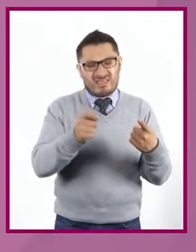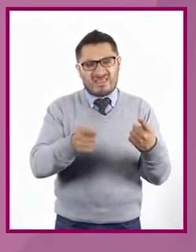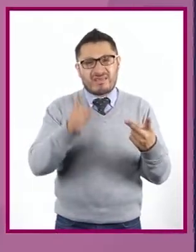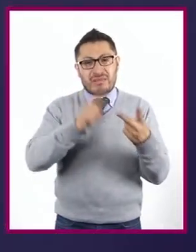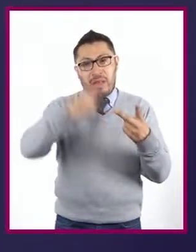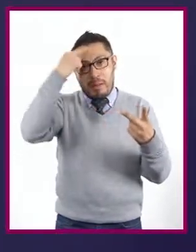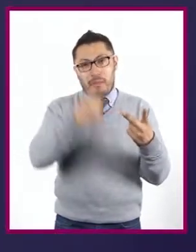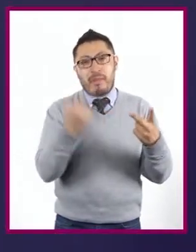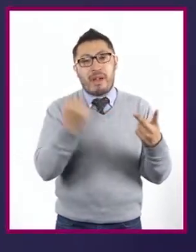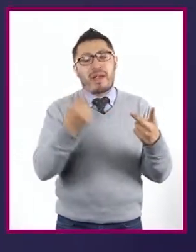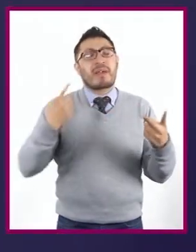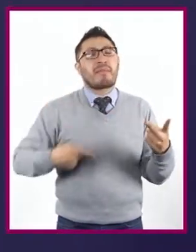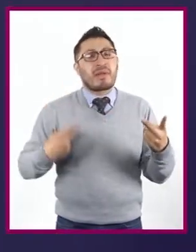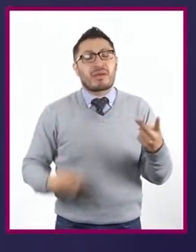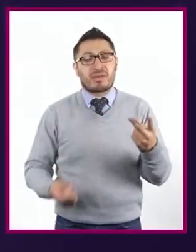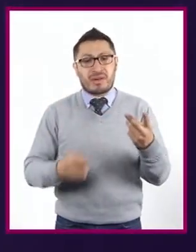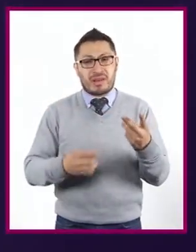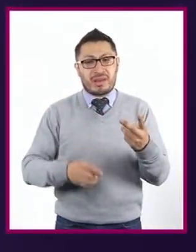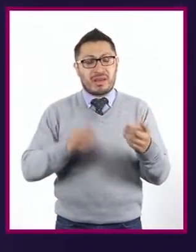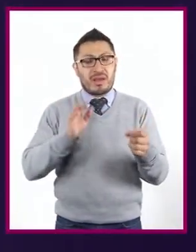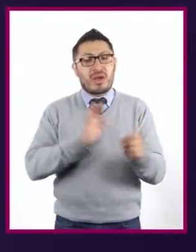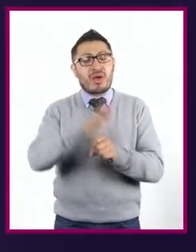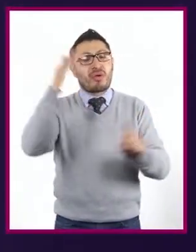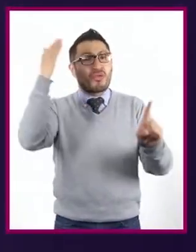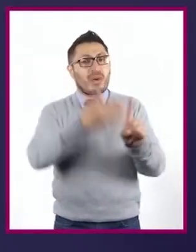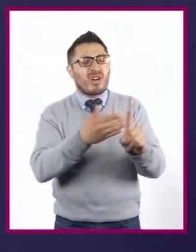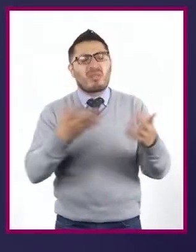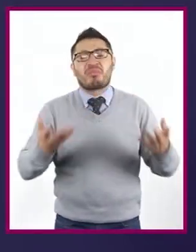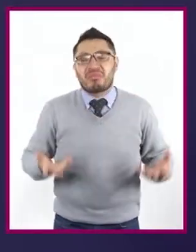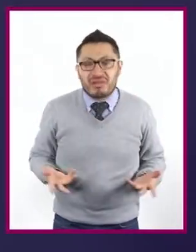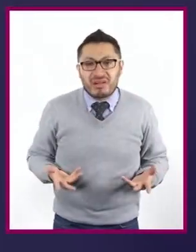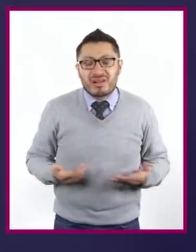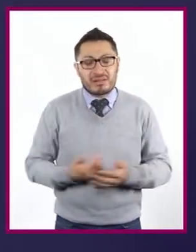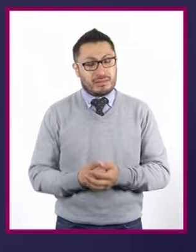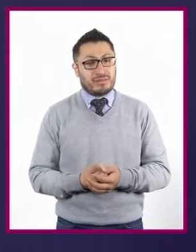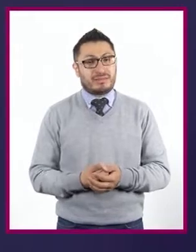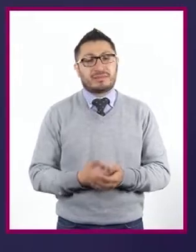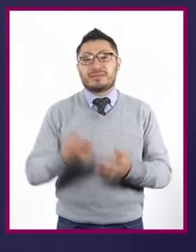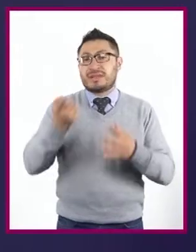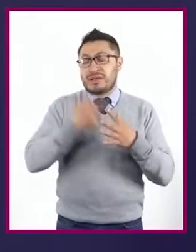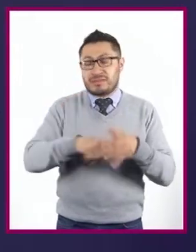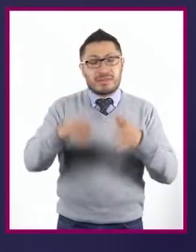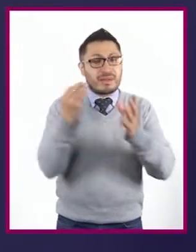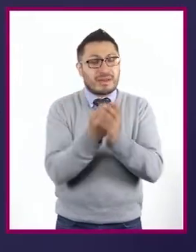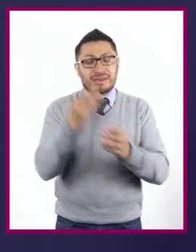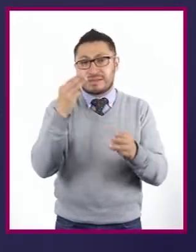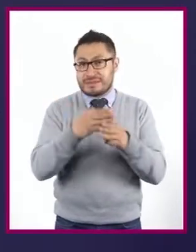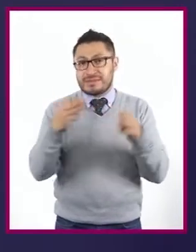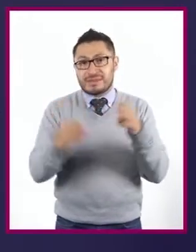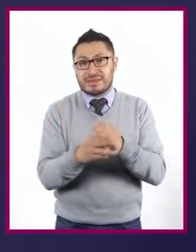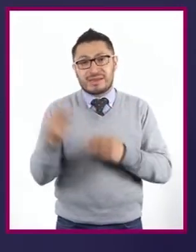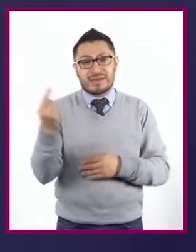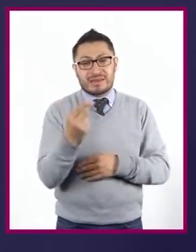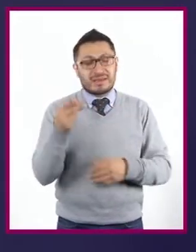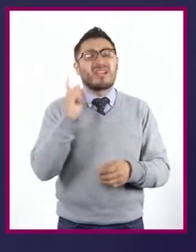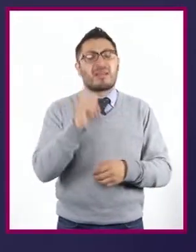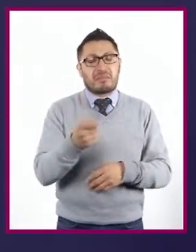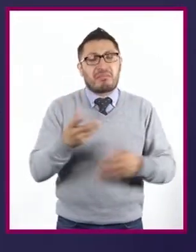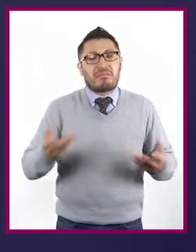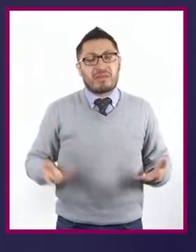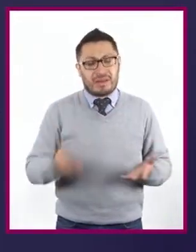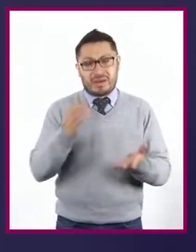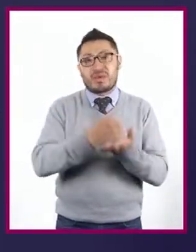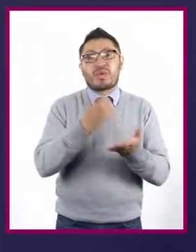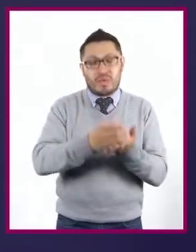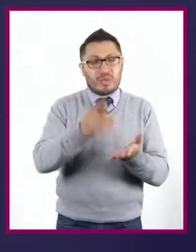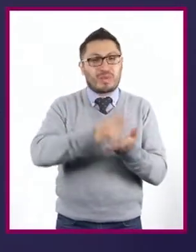dirige? ¿Para qué y con qué fin lo hace? Para comenzar nuestra sesión, los materiales que vamos a utilizar son